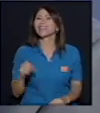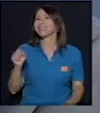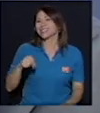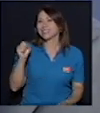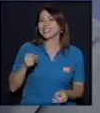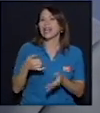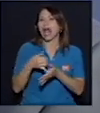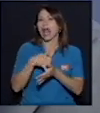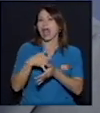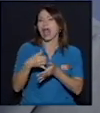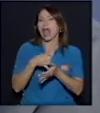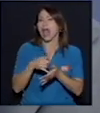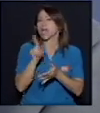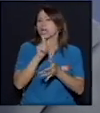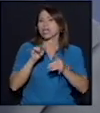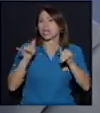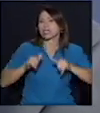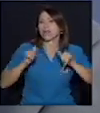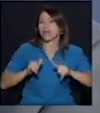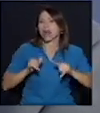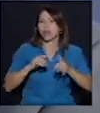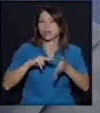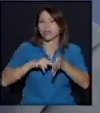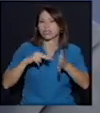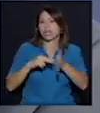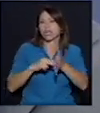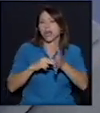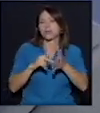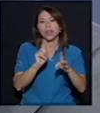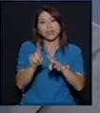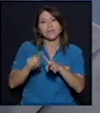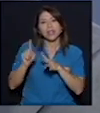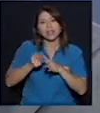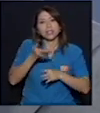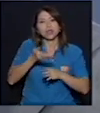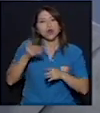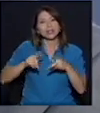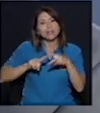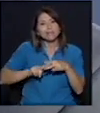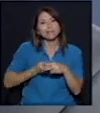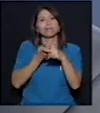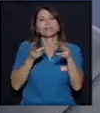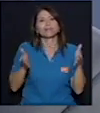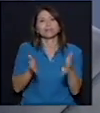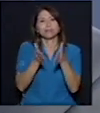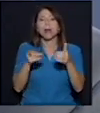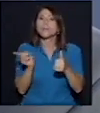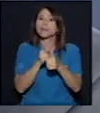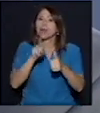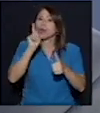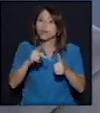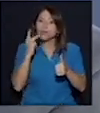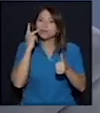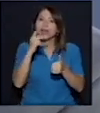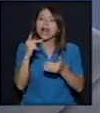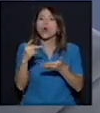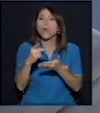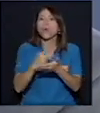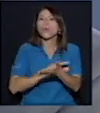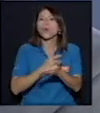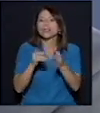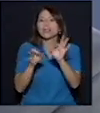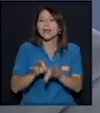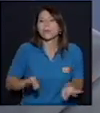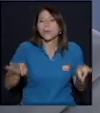de Siria viene originada en varios factores. En primer lugar, tenemos que verla como una provincia muy importante. Desde los